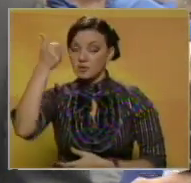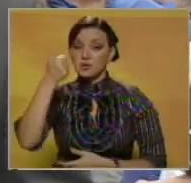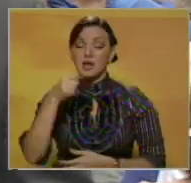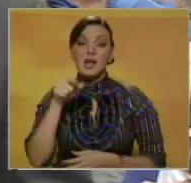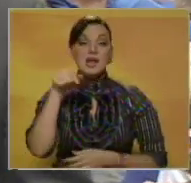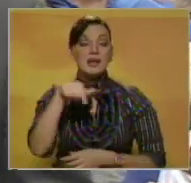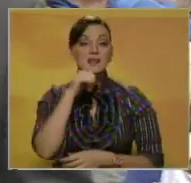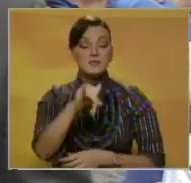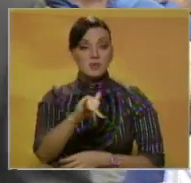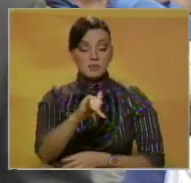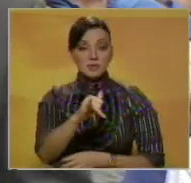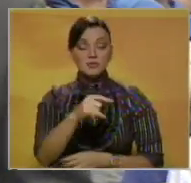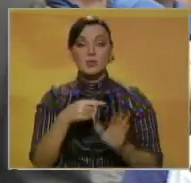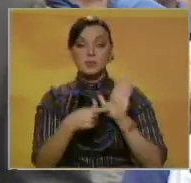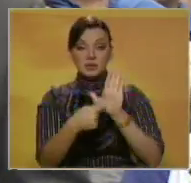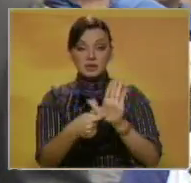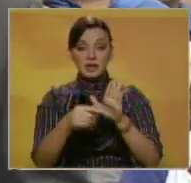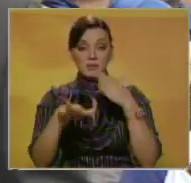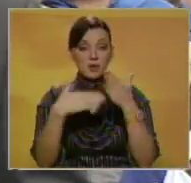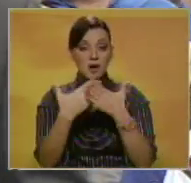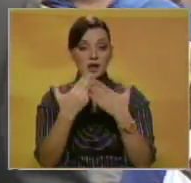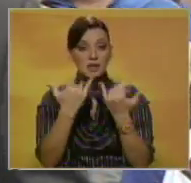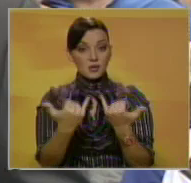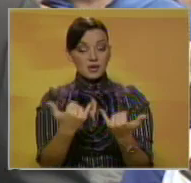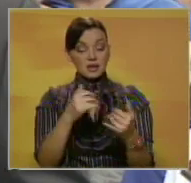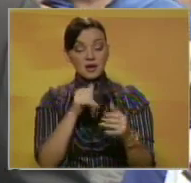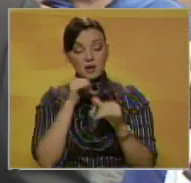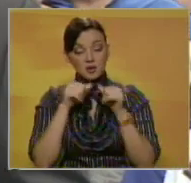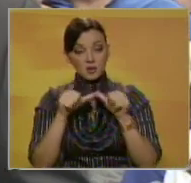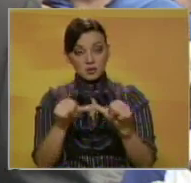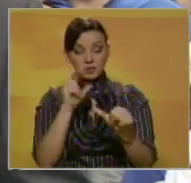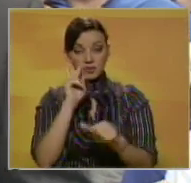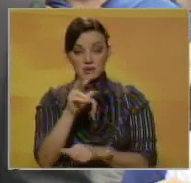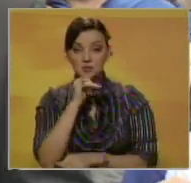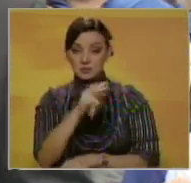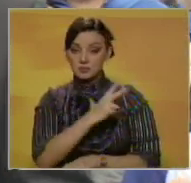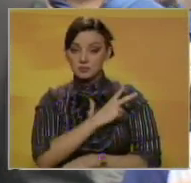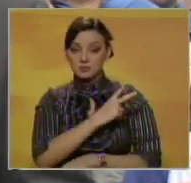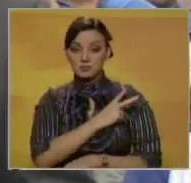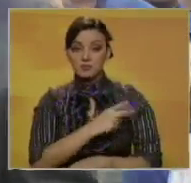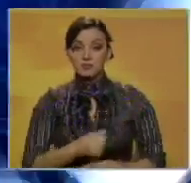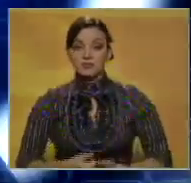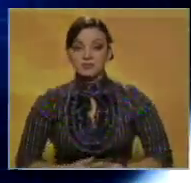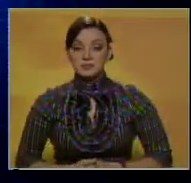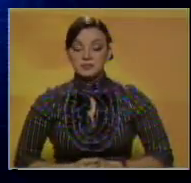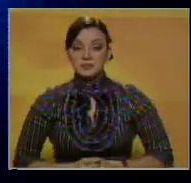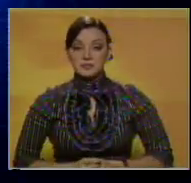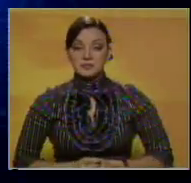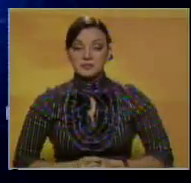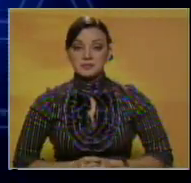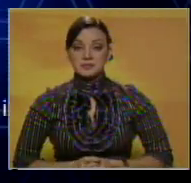que podemos nosotros presentarles hasta el momento. Sigan con más de la emisión meridiana de Noticiero Venevisión.